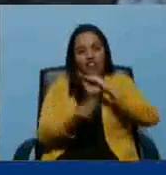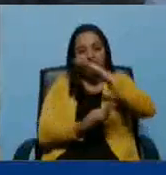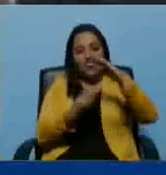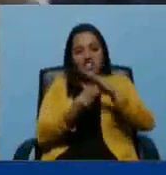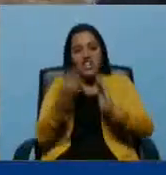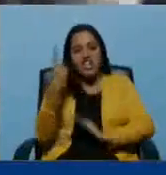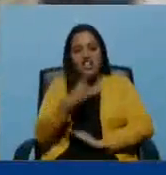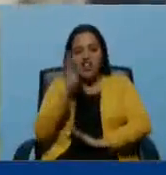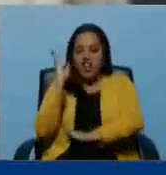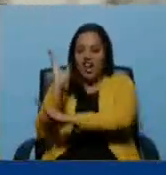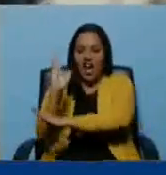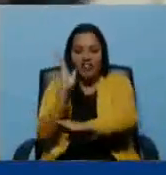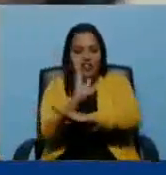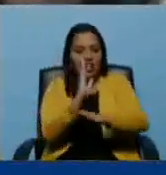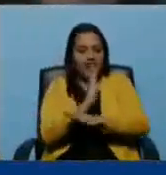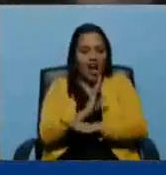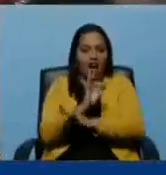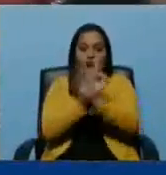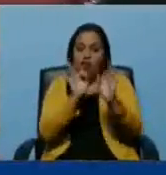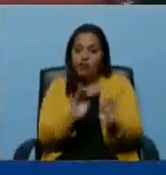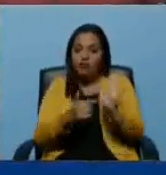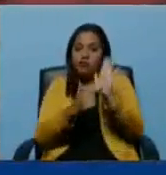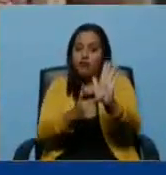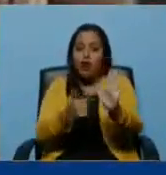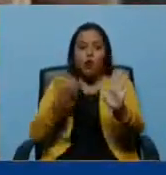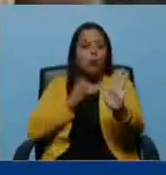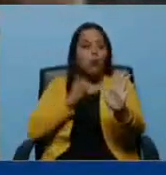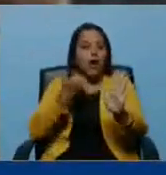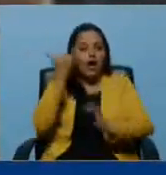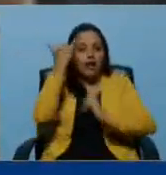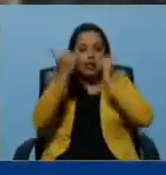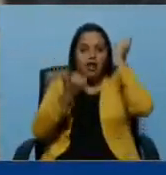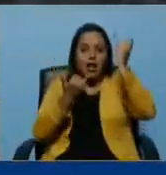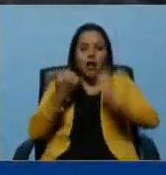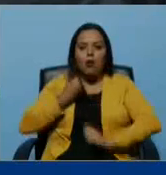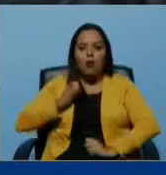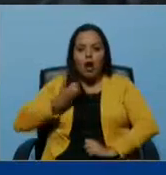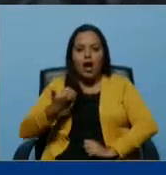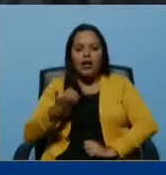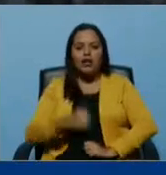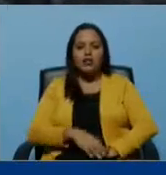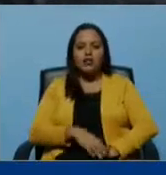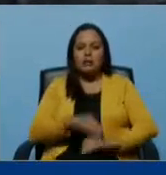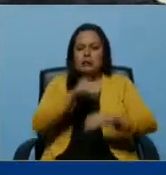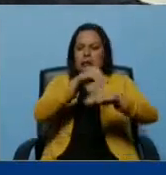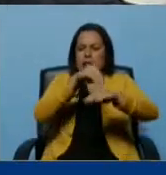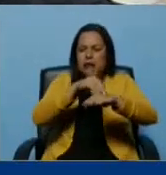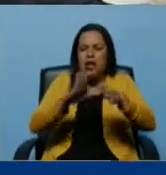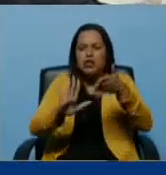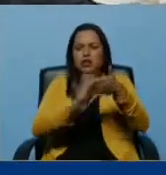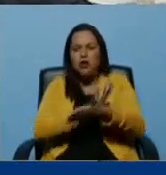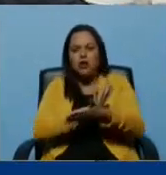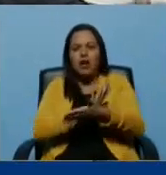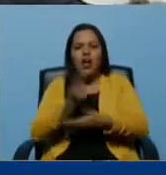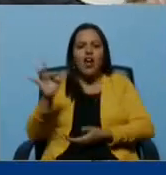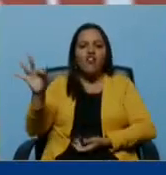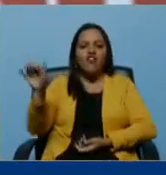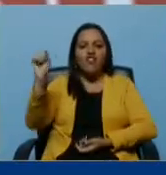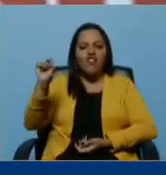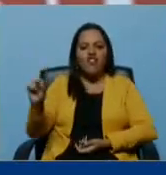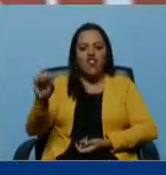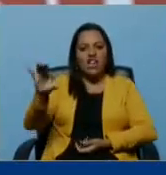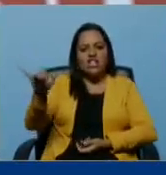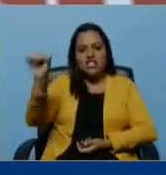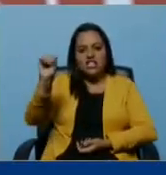ser castigados de manera ejemplar cualquier indicio, cualquier señal de fascismo o neofascismo o